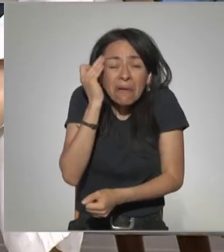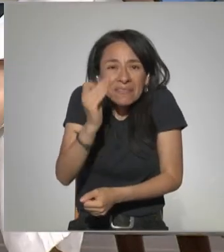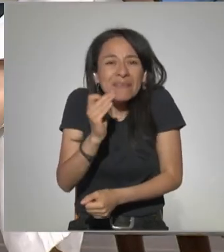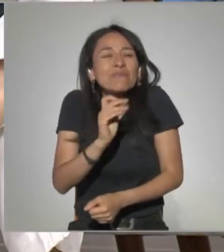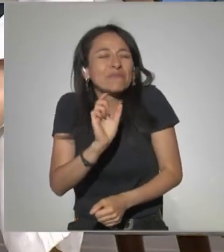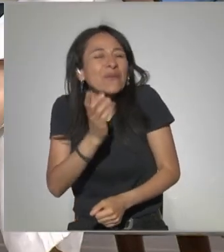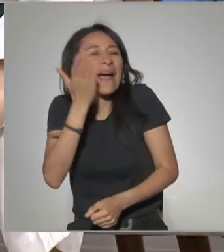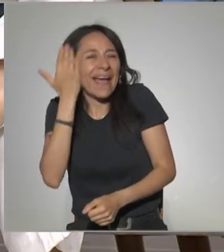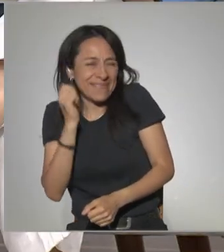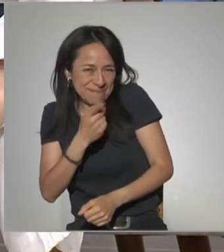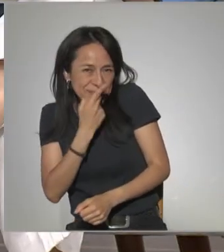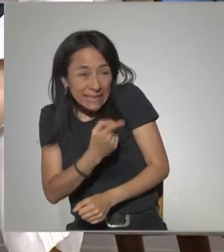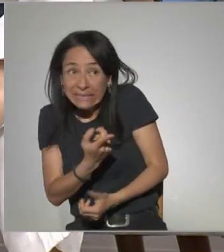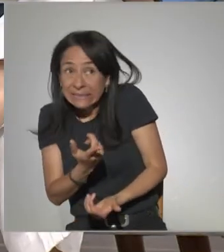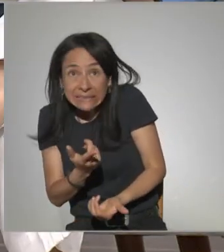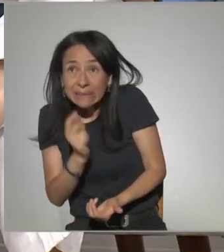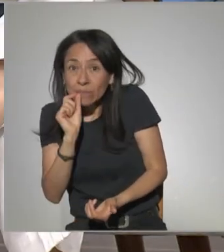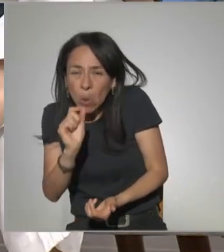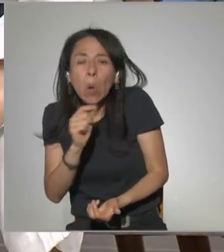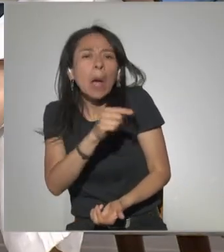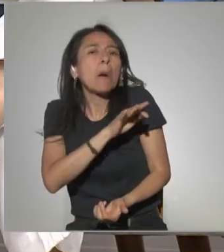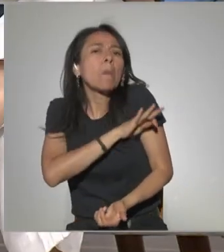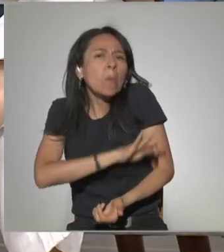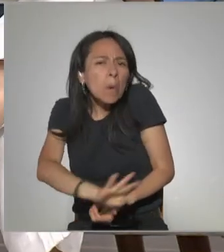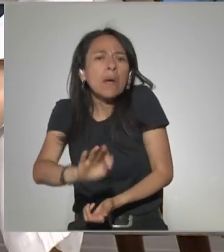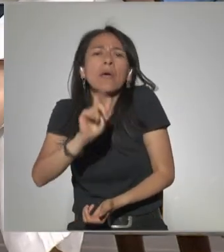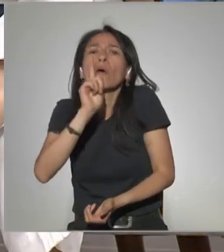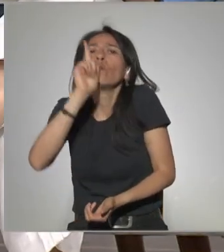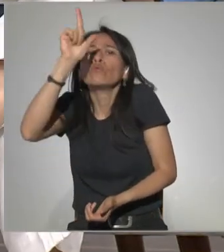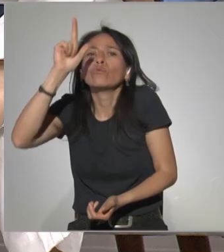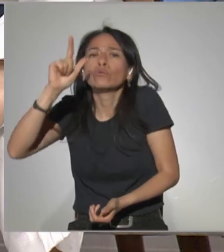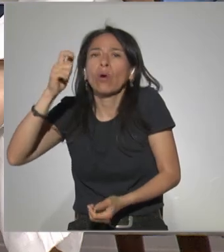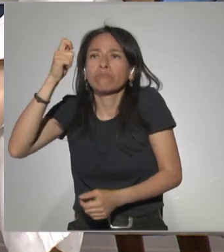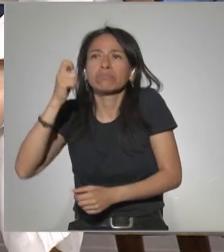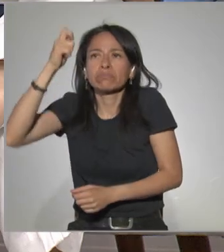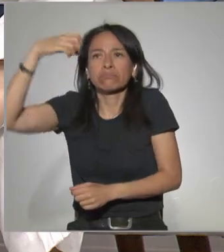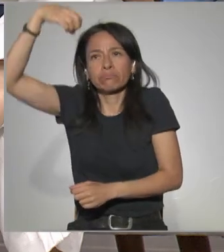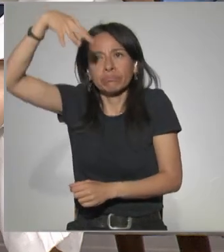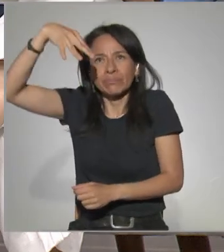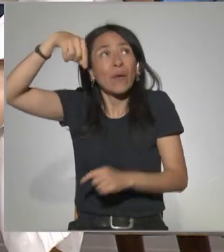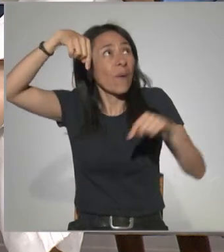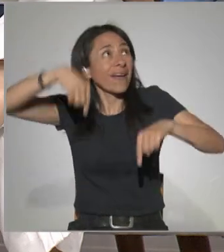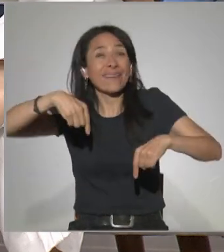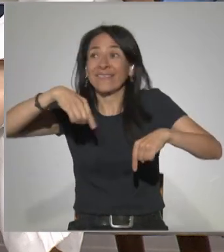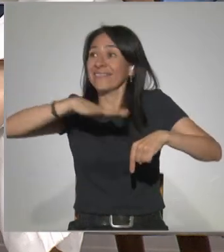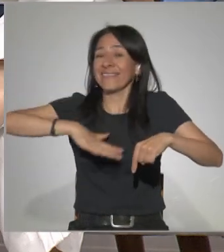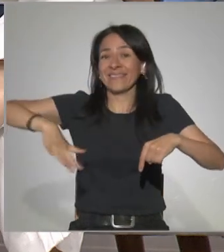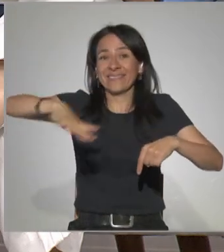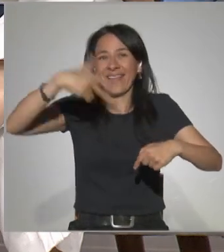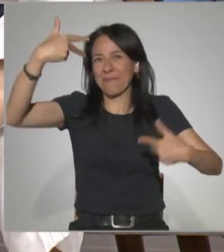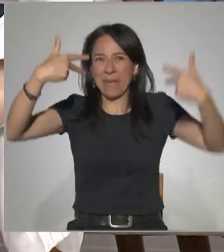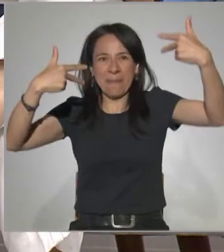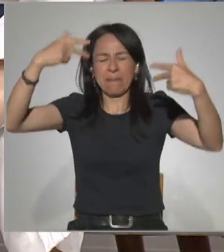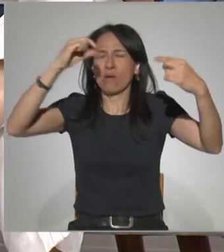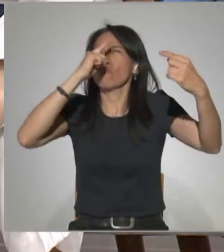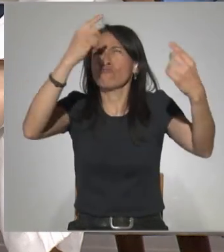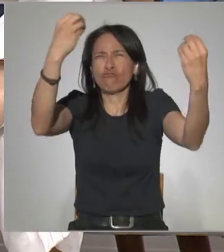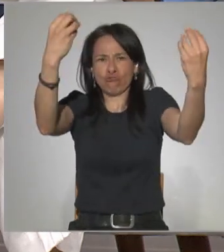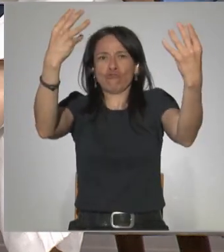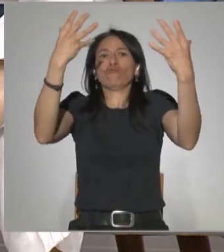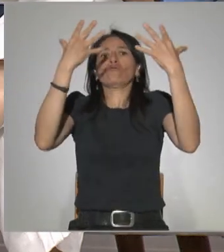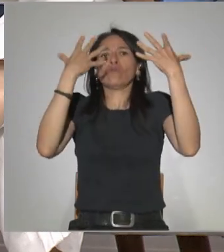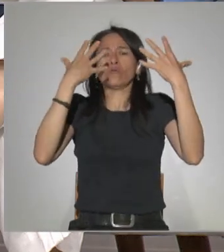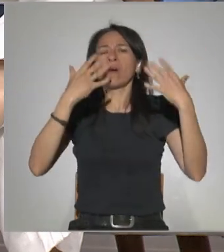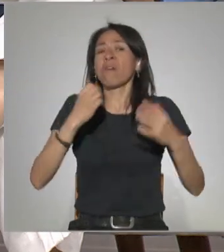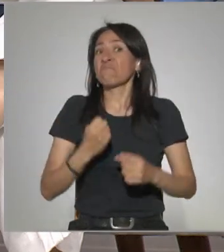recomendado ciertas lámparas, como estos focos que están en el estudio, lámparas varias,